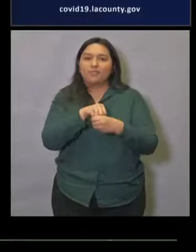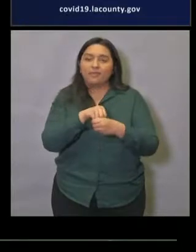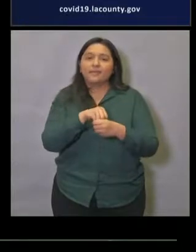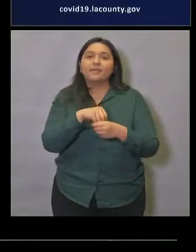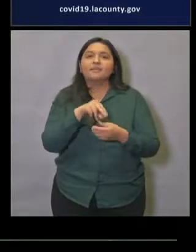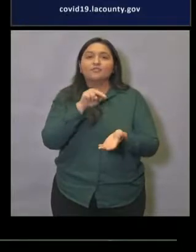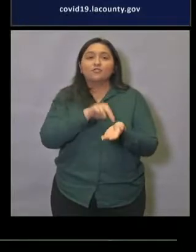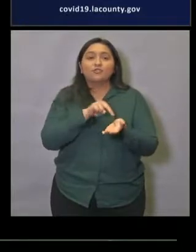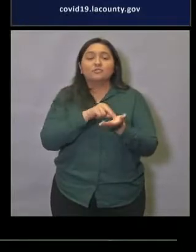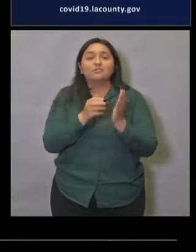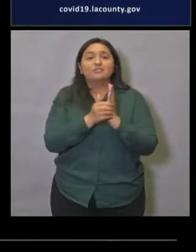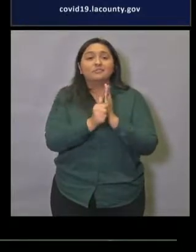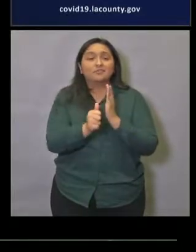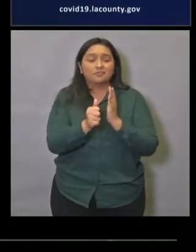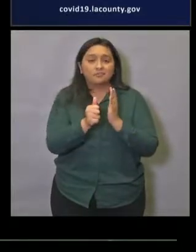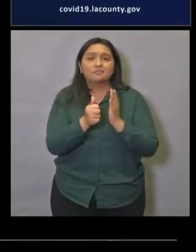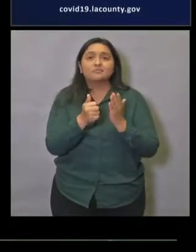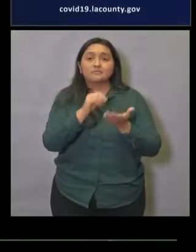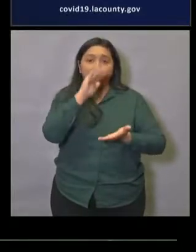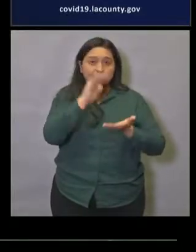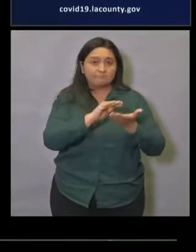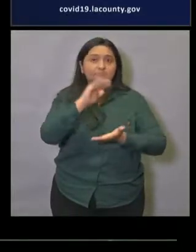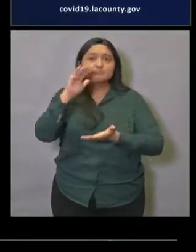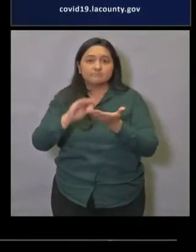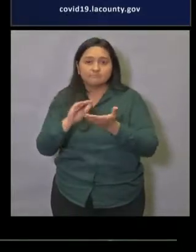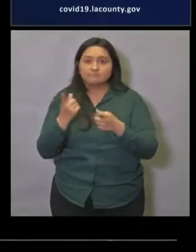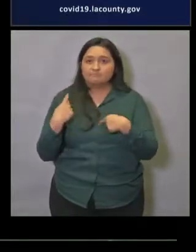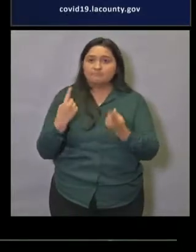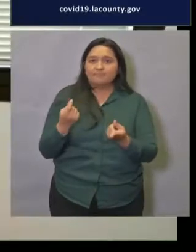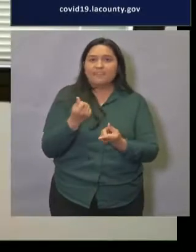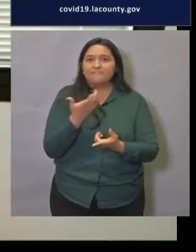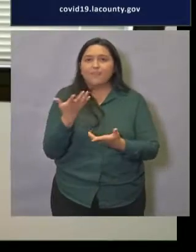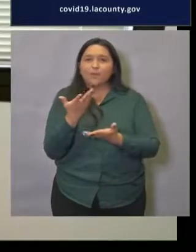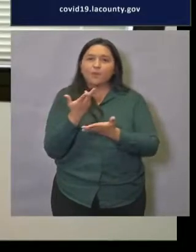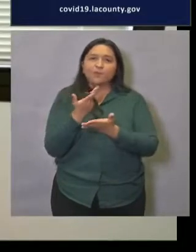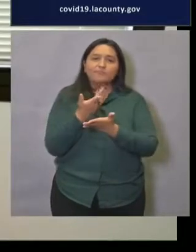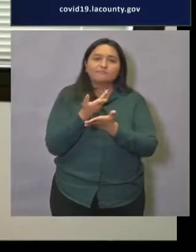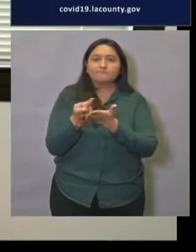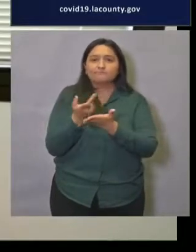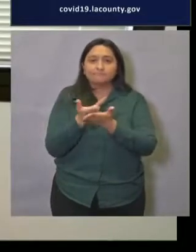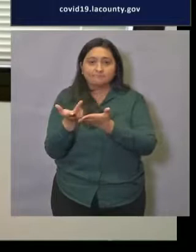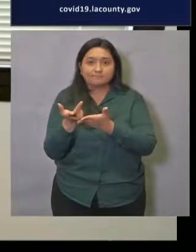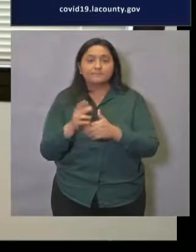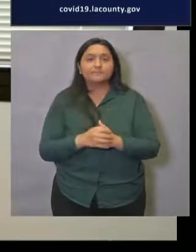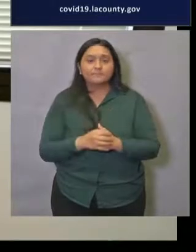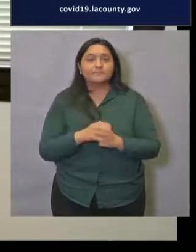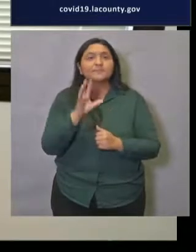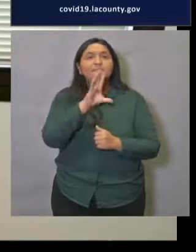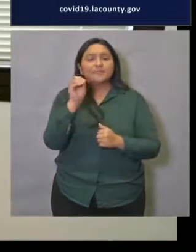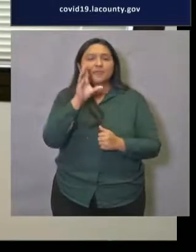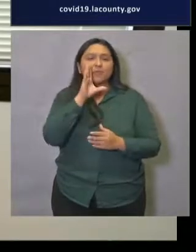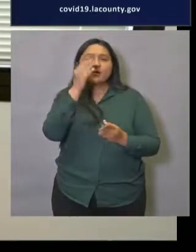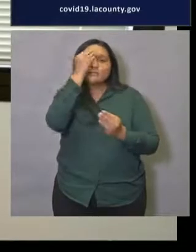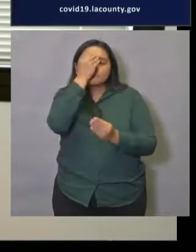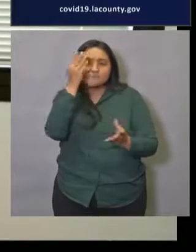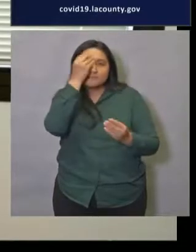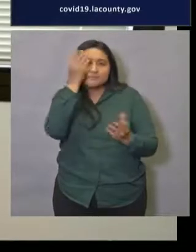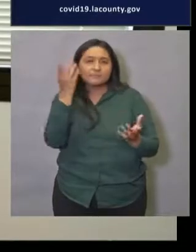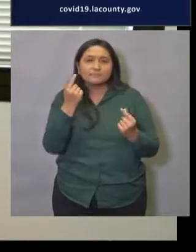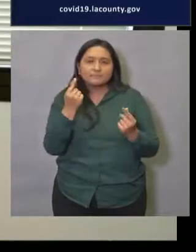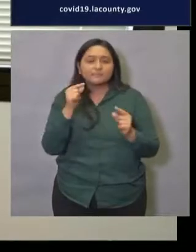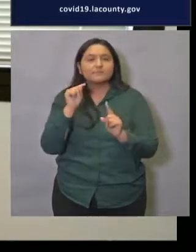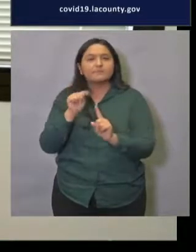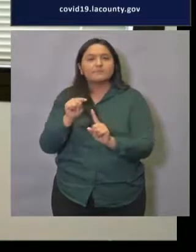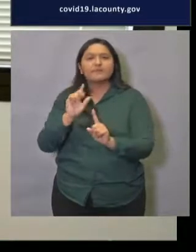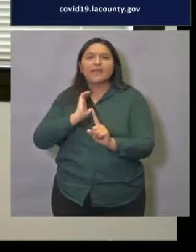enfermería especializada han disminuido durante las últimas semanas. También presentaremos actualizaciones sobre nuestros